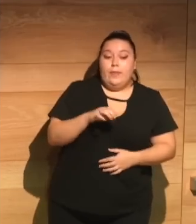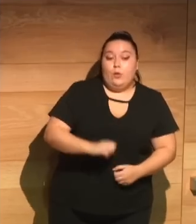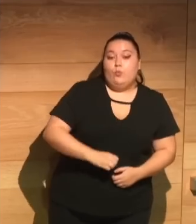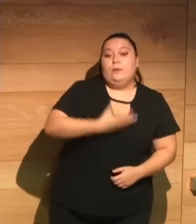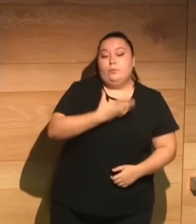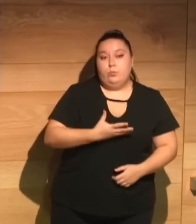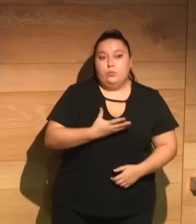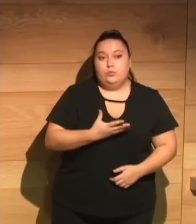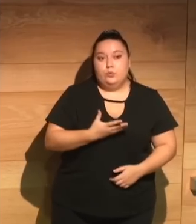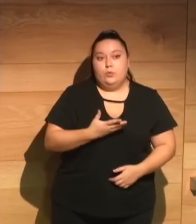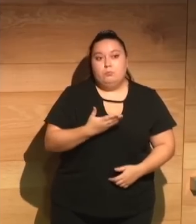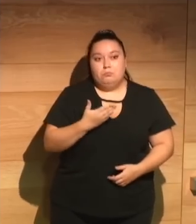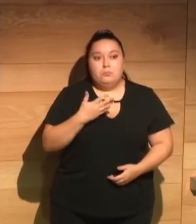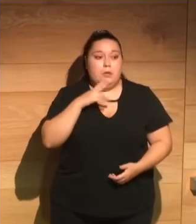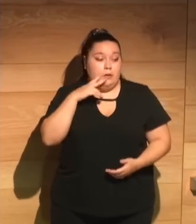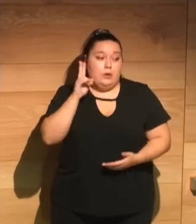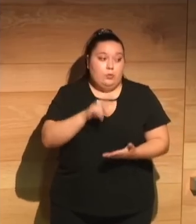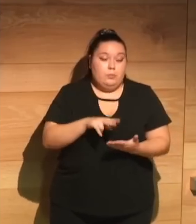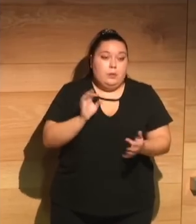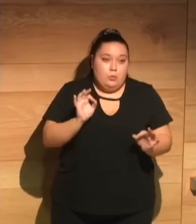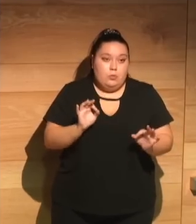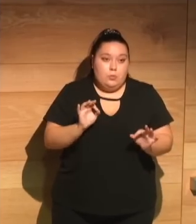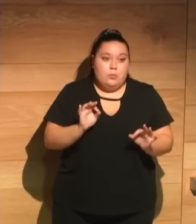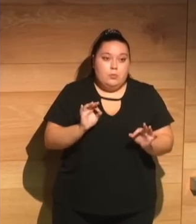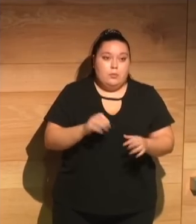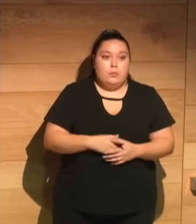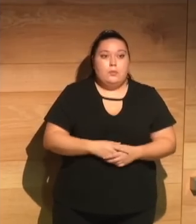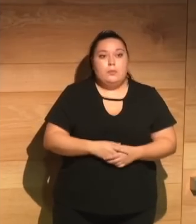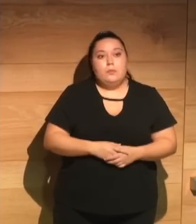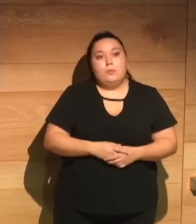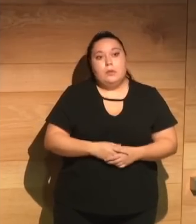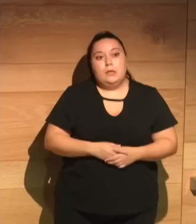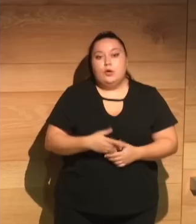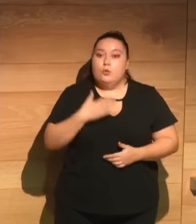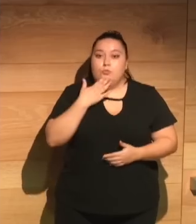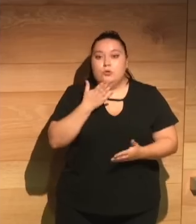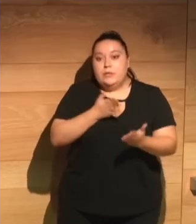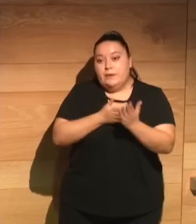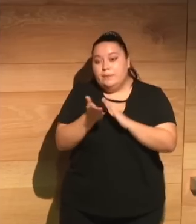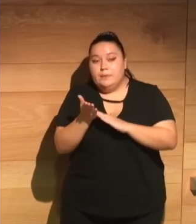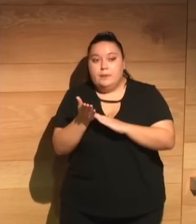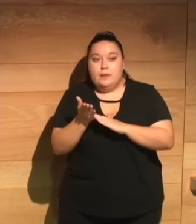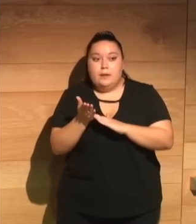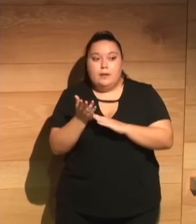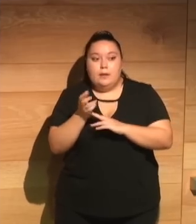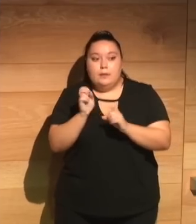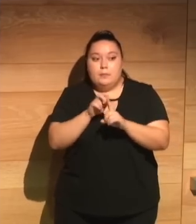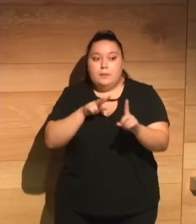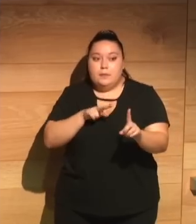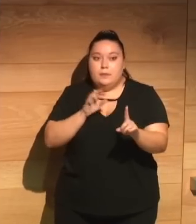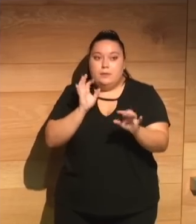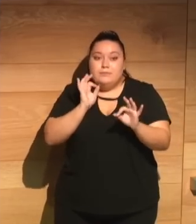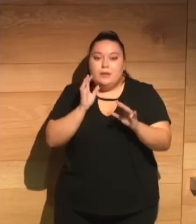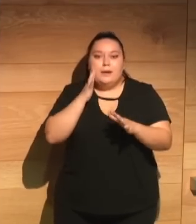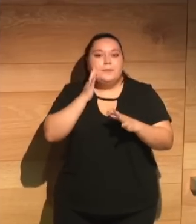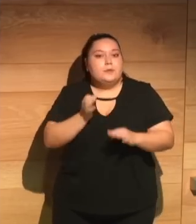de reconocimiento, pero sobre todo es una vía más estética y de percepción que de representación pura de